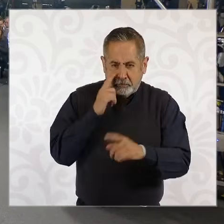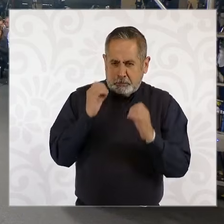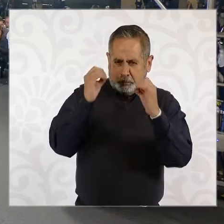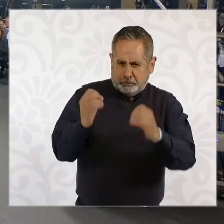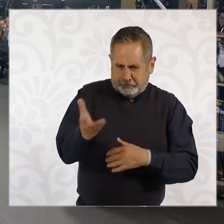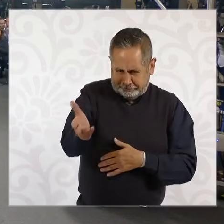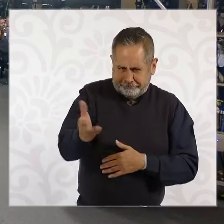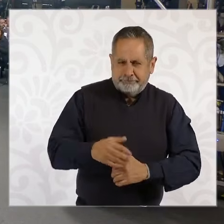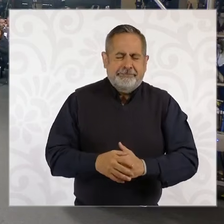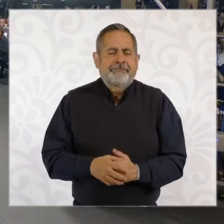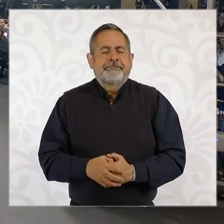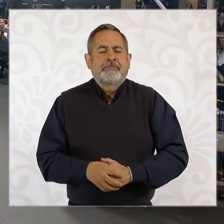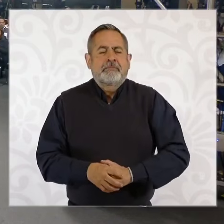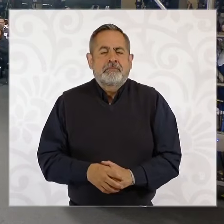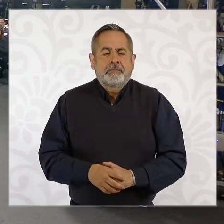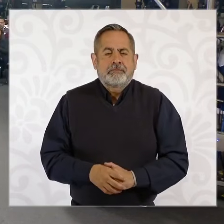preguntas.